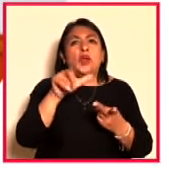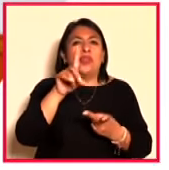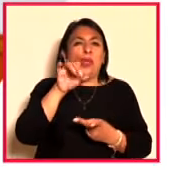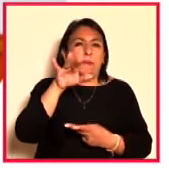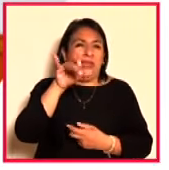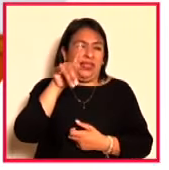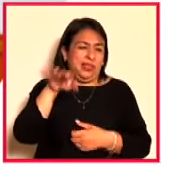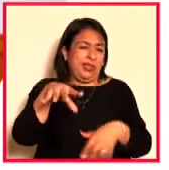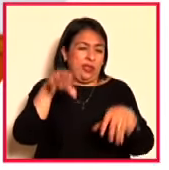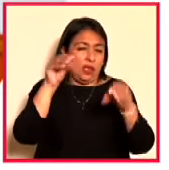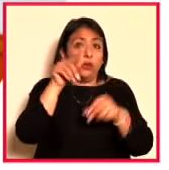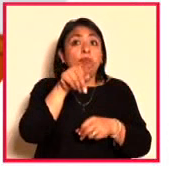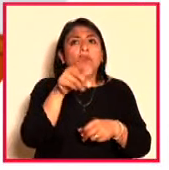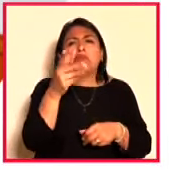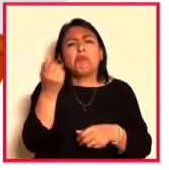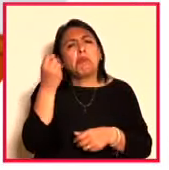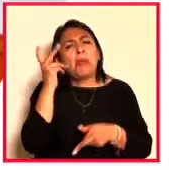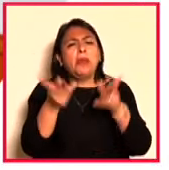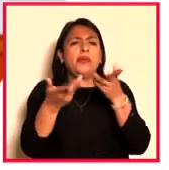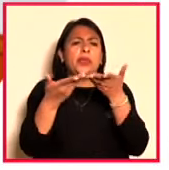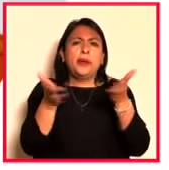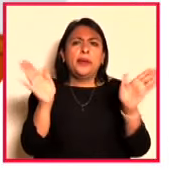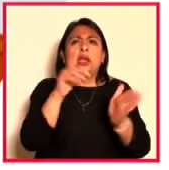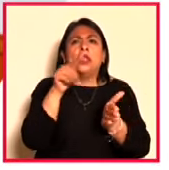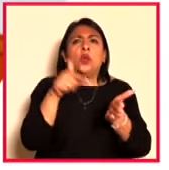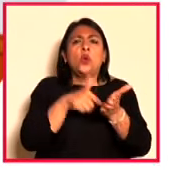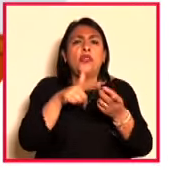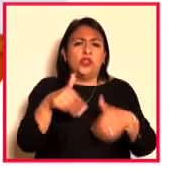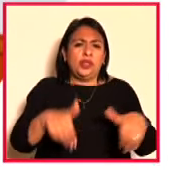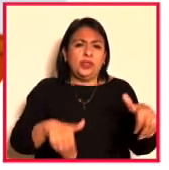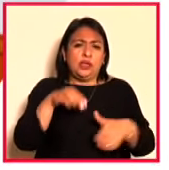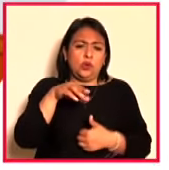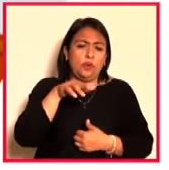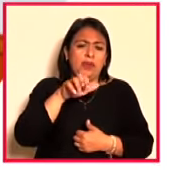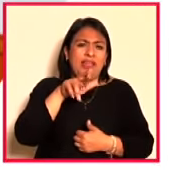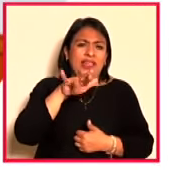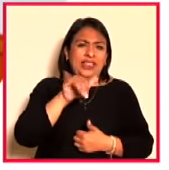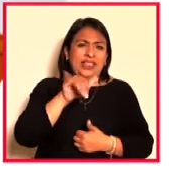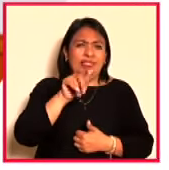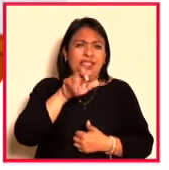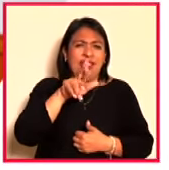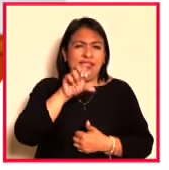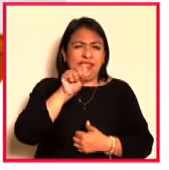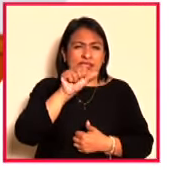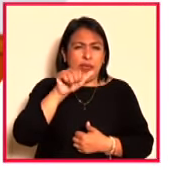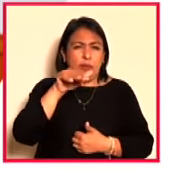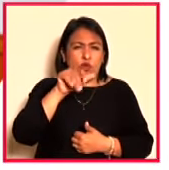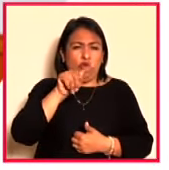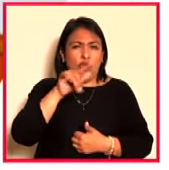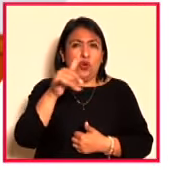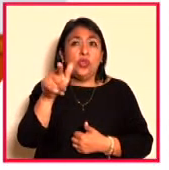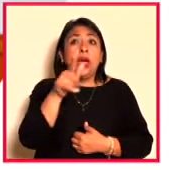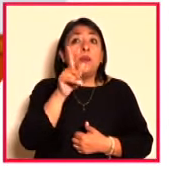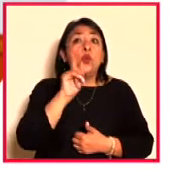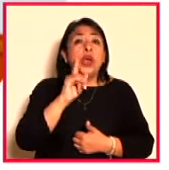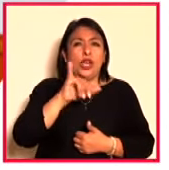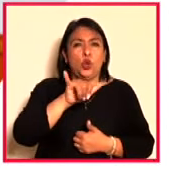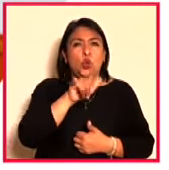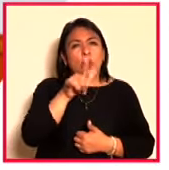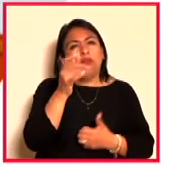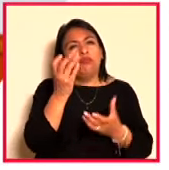Algunas charlas abiertas en el Teatro María Teresa Montoya, en las que Julia Barley va a exponer junto